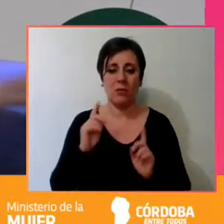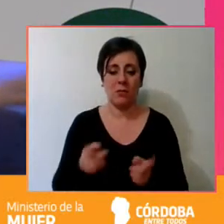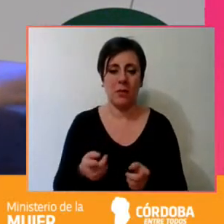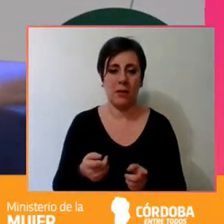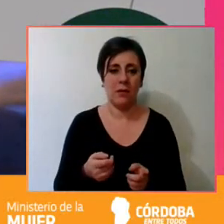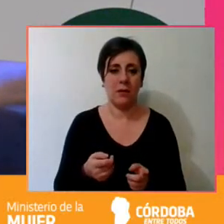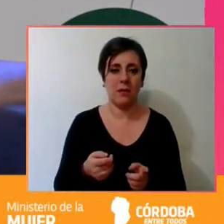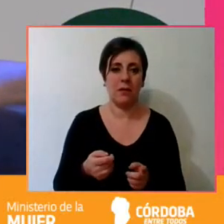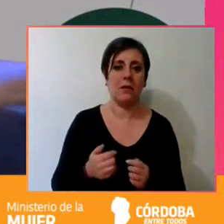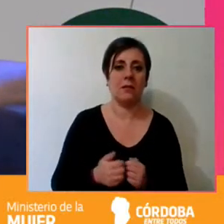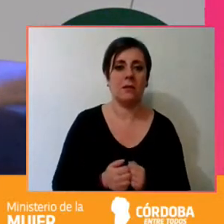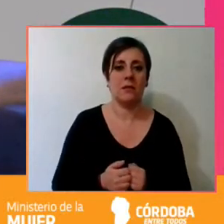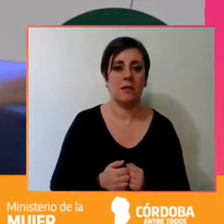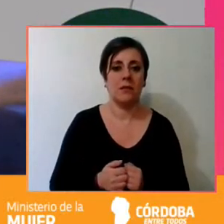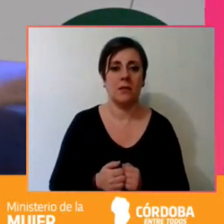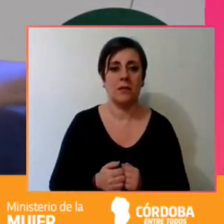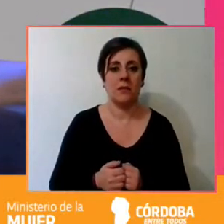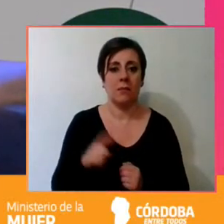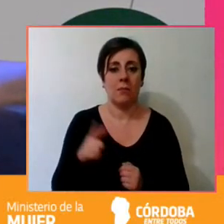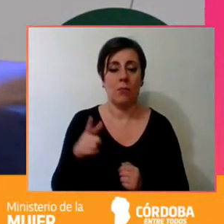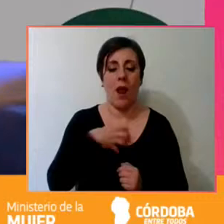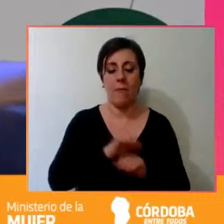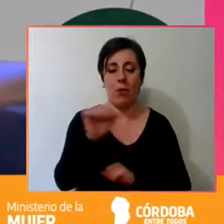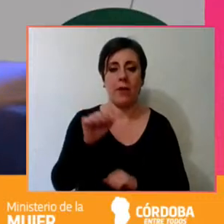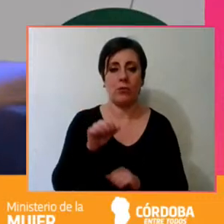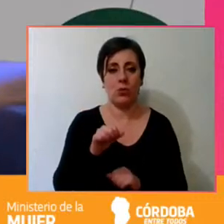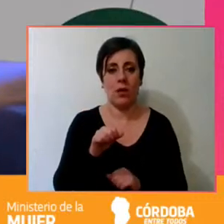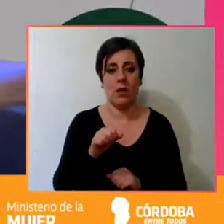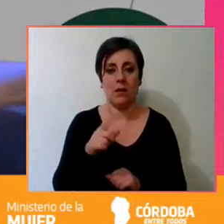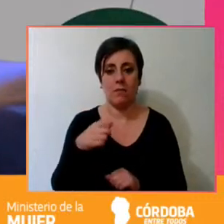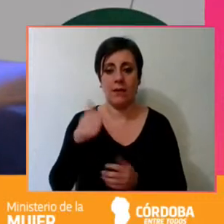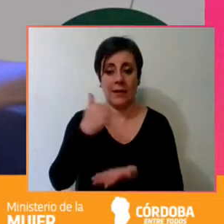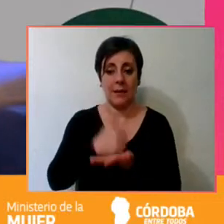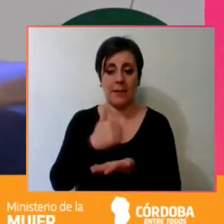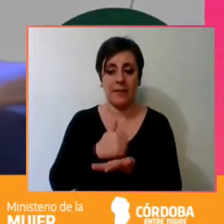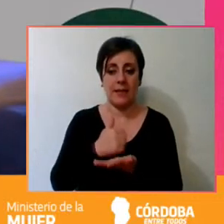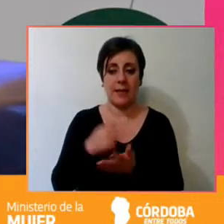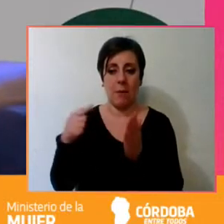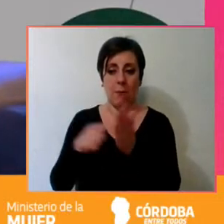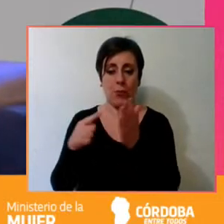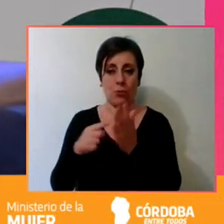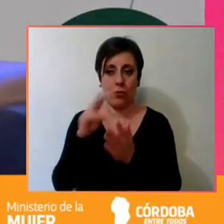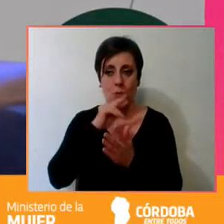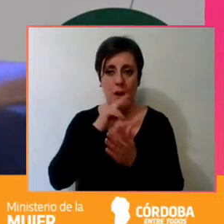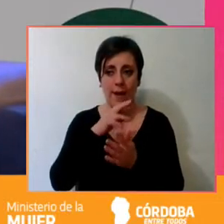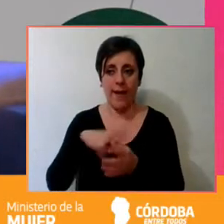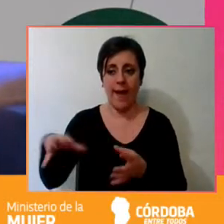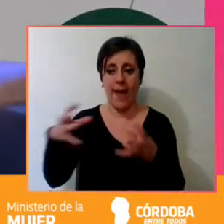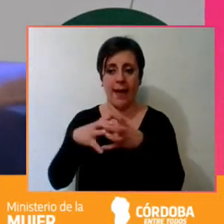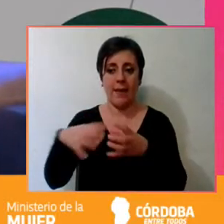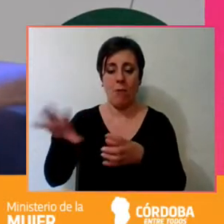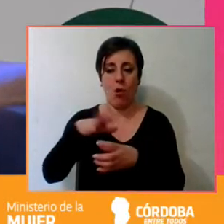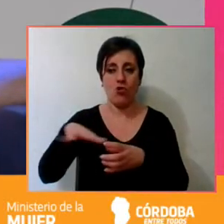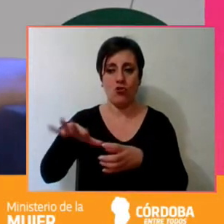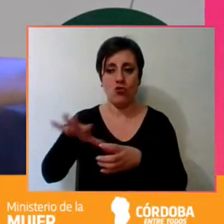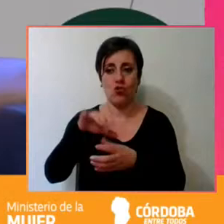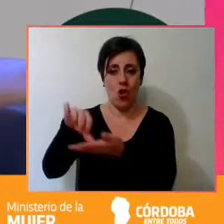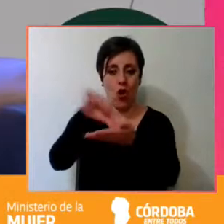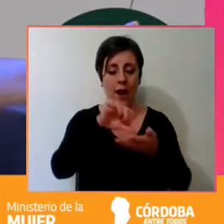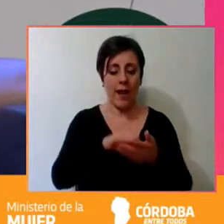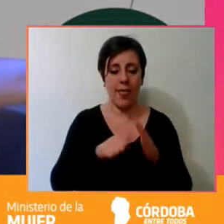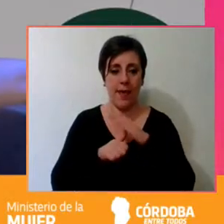momento a través de la diplomatura están representantes de esos puntos y de los equipos locales de género. Esto